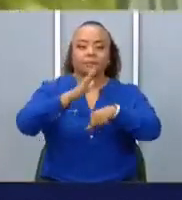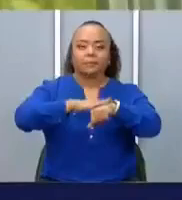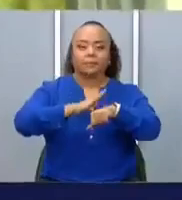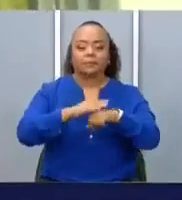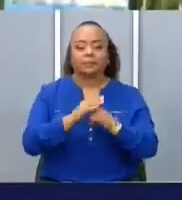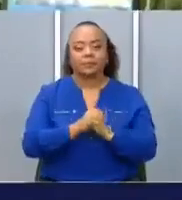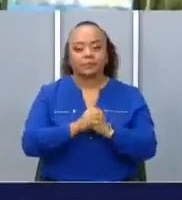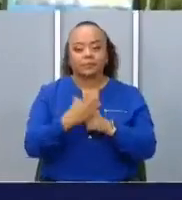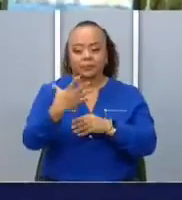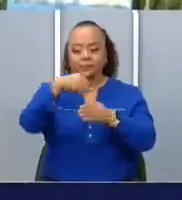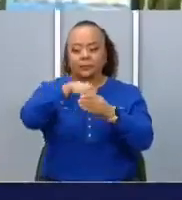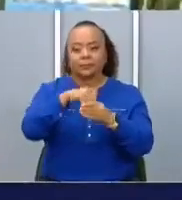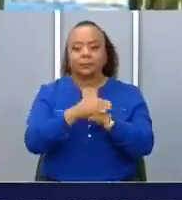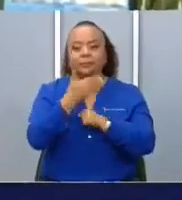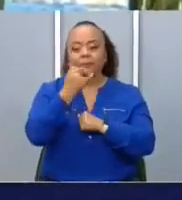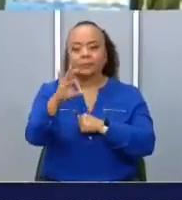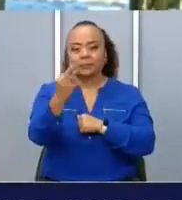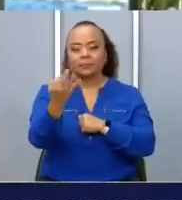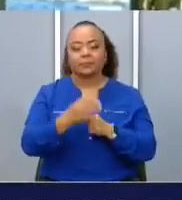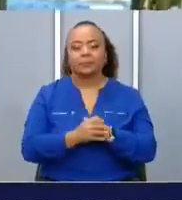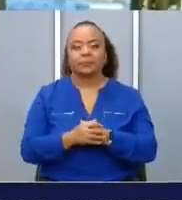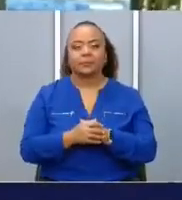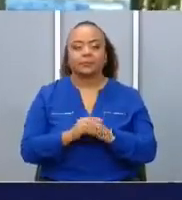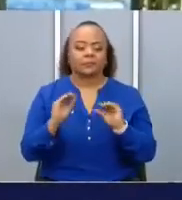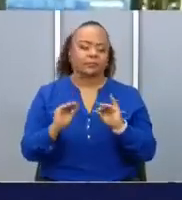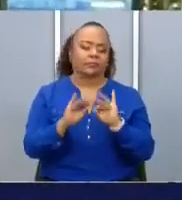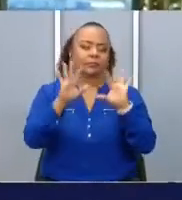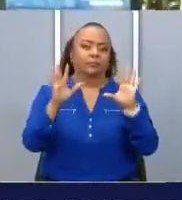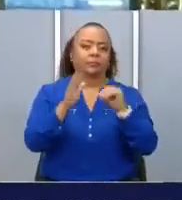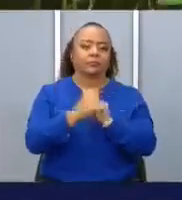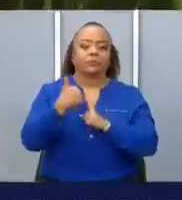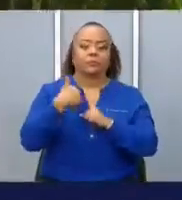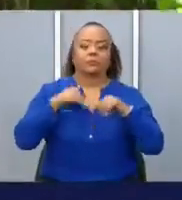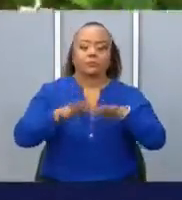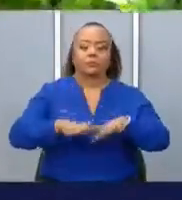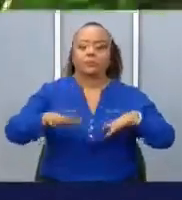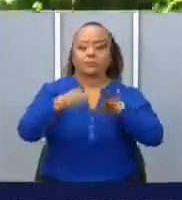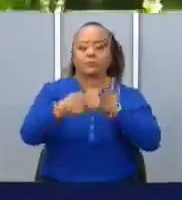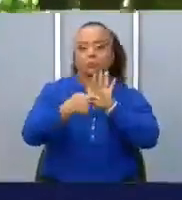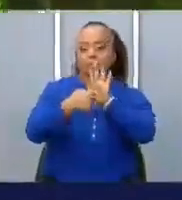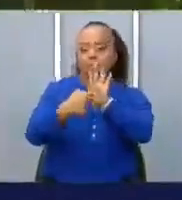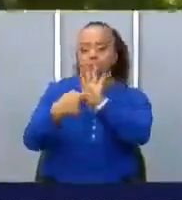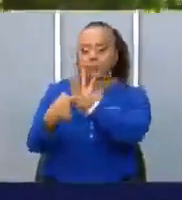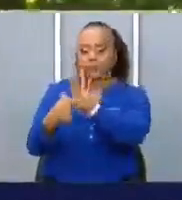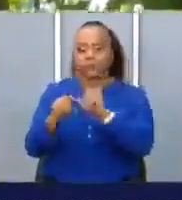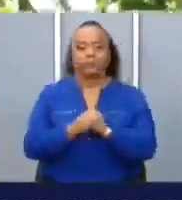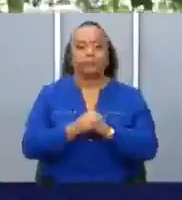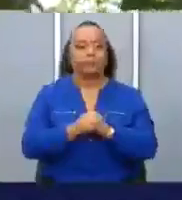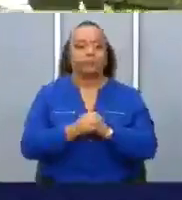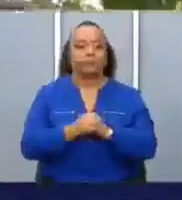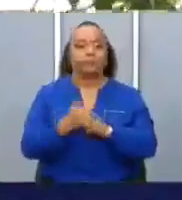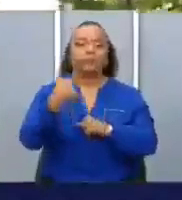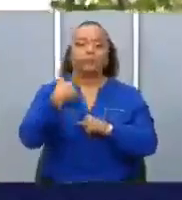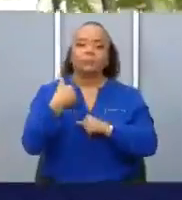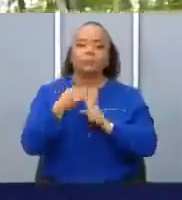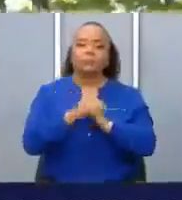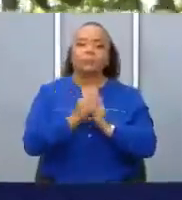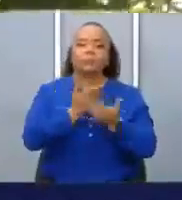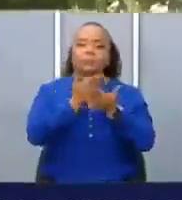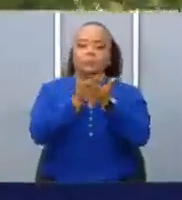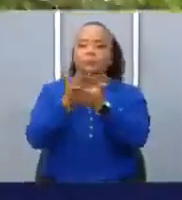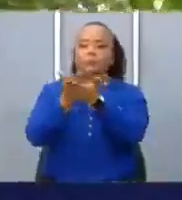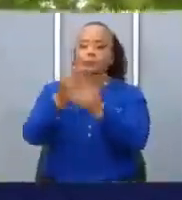permita involucrarnos de la mejor forma Claro que habrá este espacios de exposición habrá este una